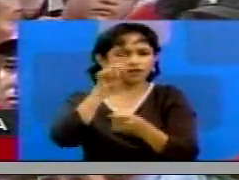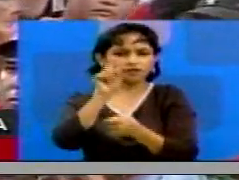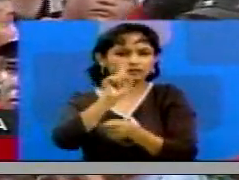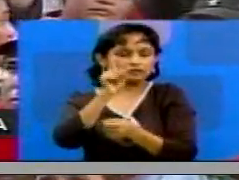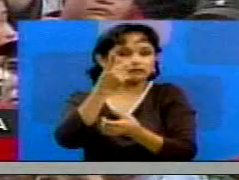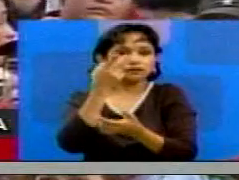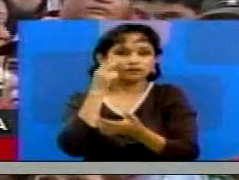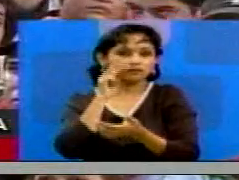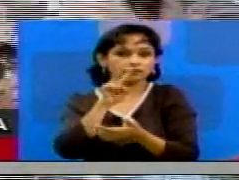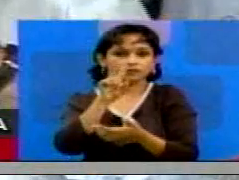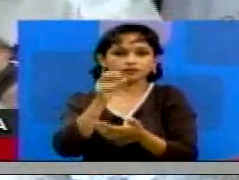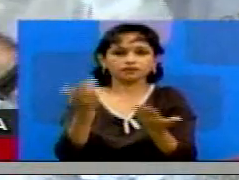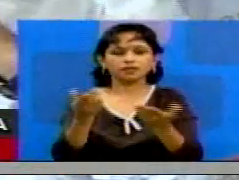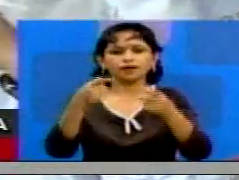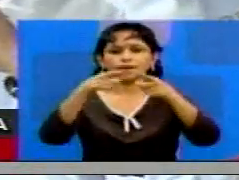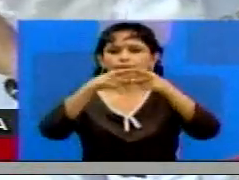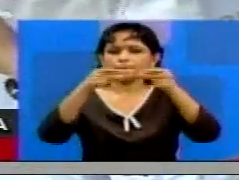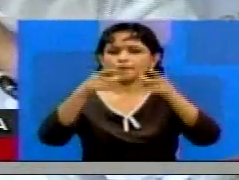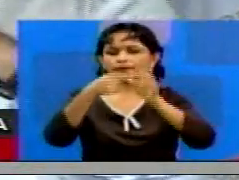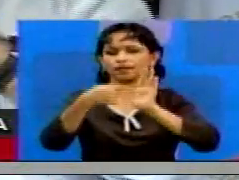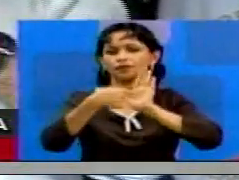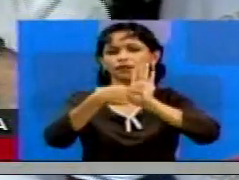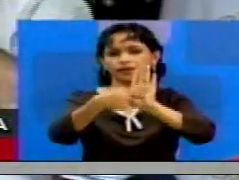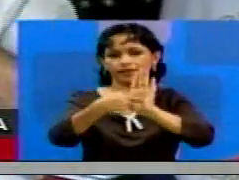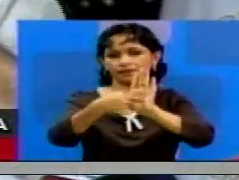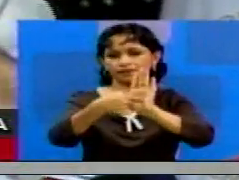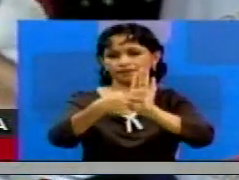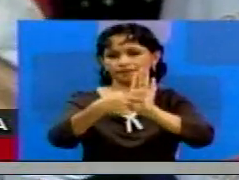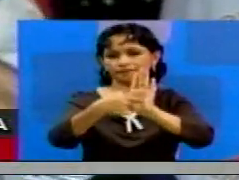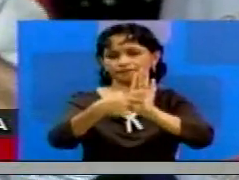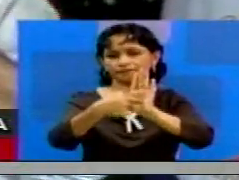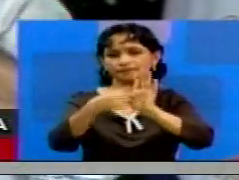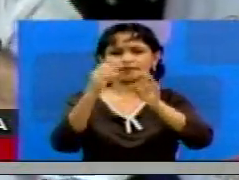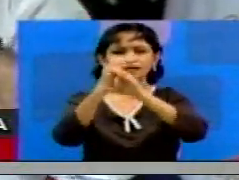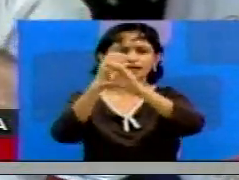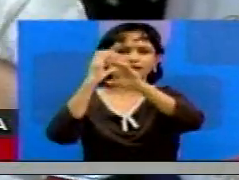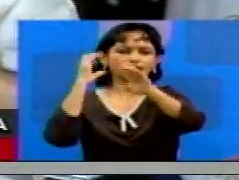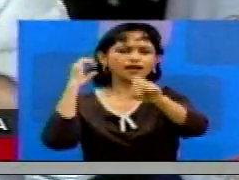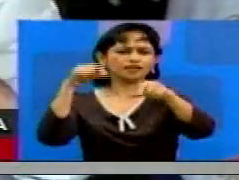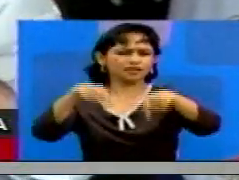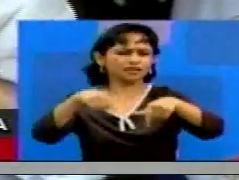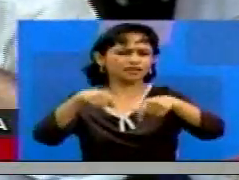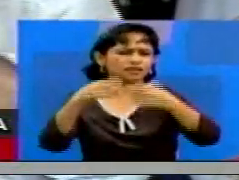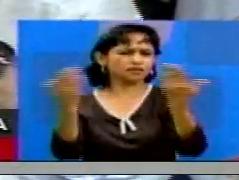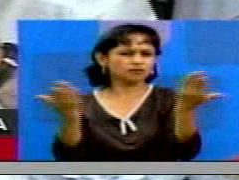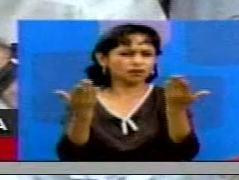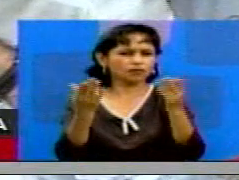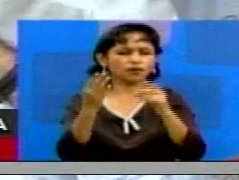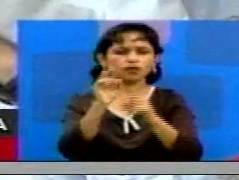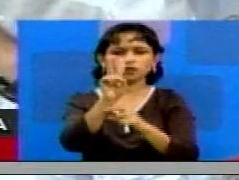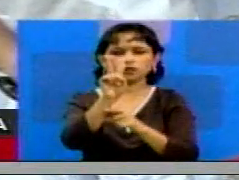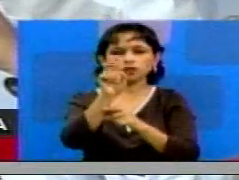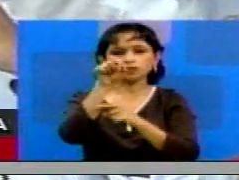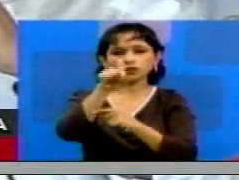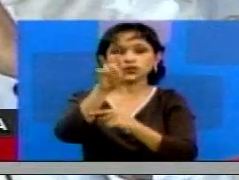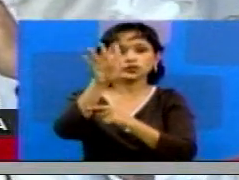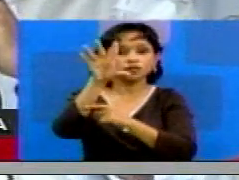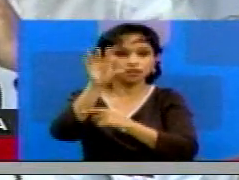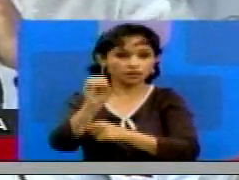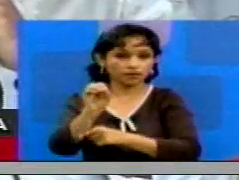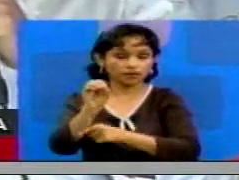transporte. En Managua, por ejemplo, el transporte de Managua, que se mantiene en